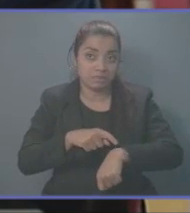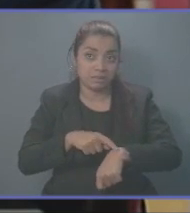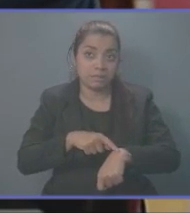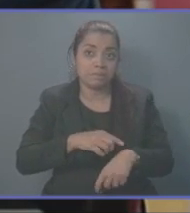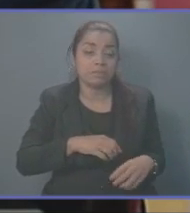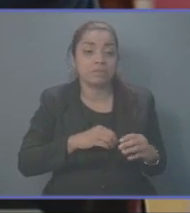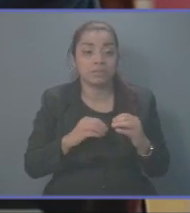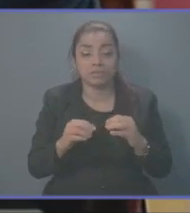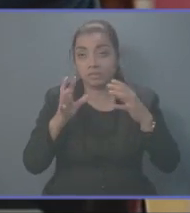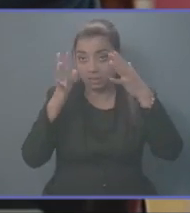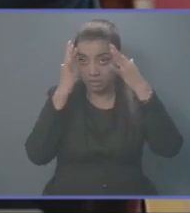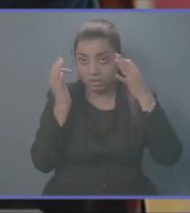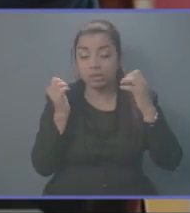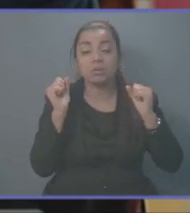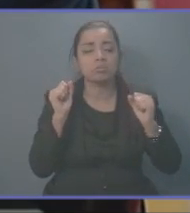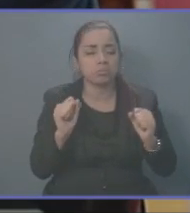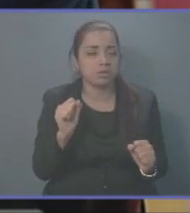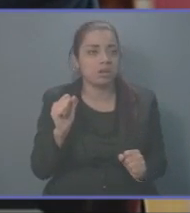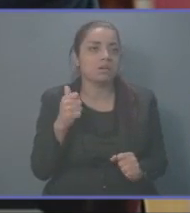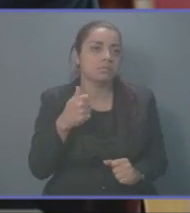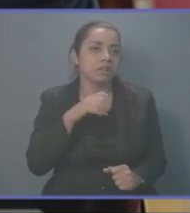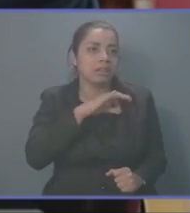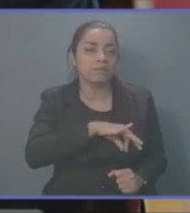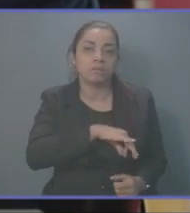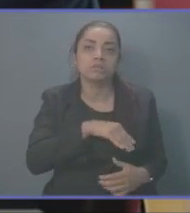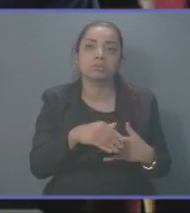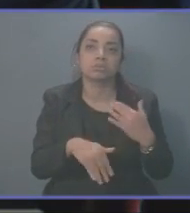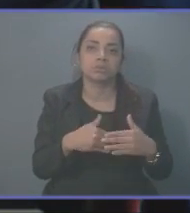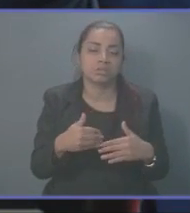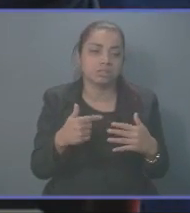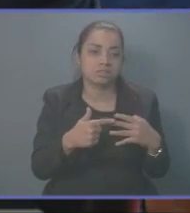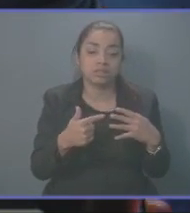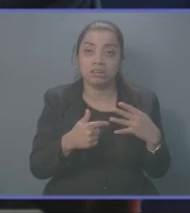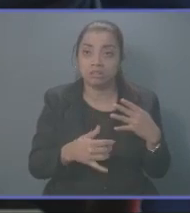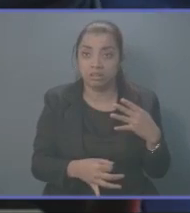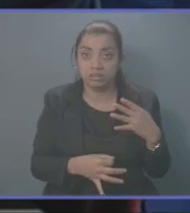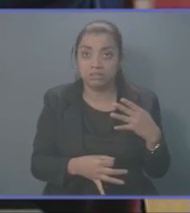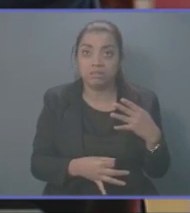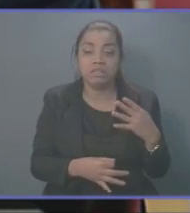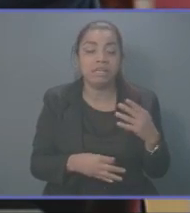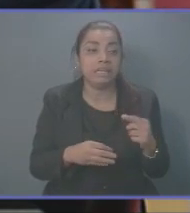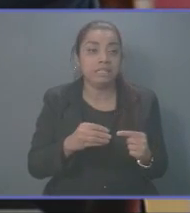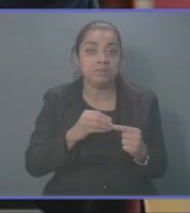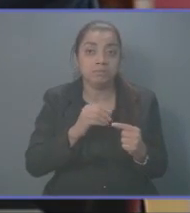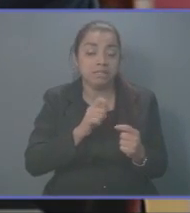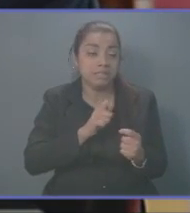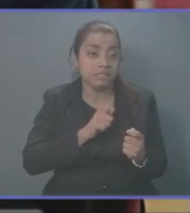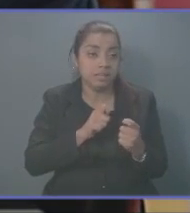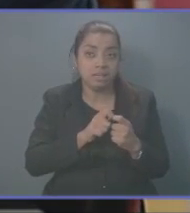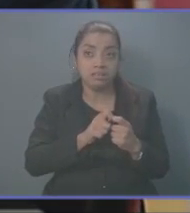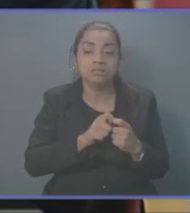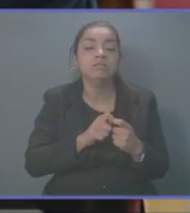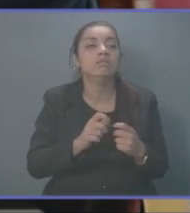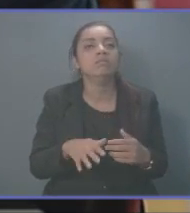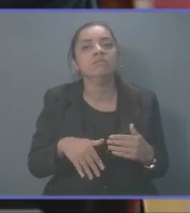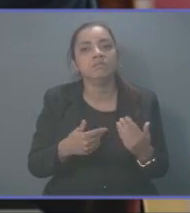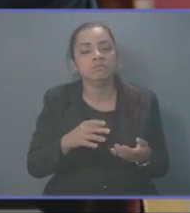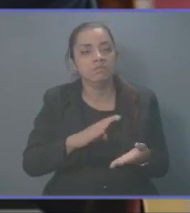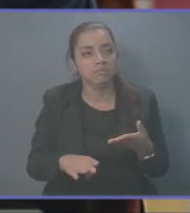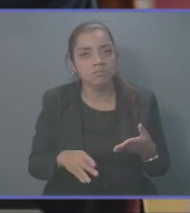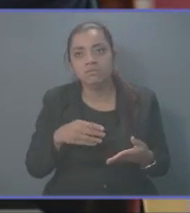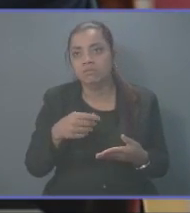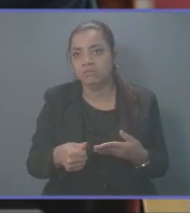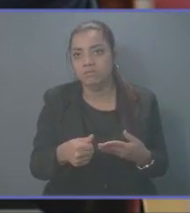siguientes decretos, podrán gozar de los beneficios establecidos en la presente ley especial y transitoria, realizando el pago dentro del